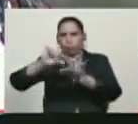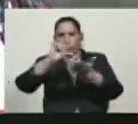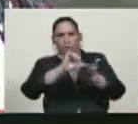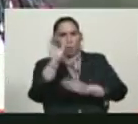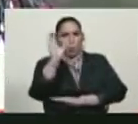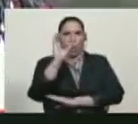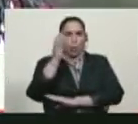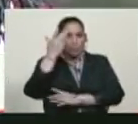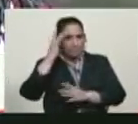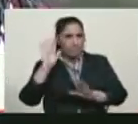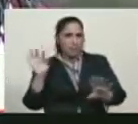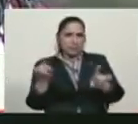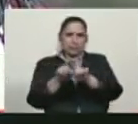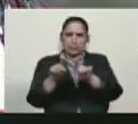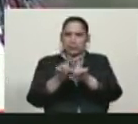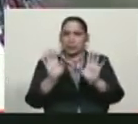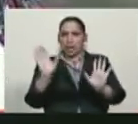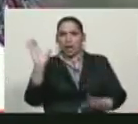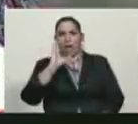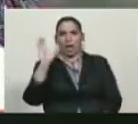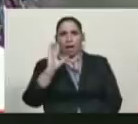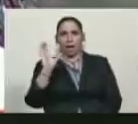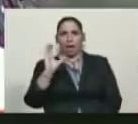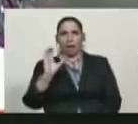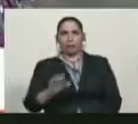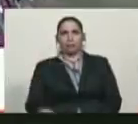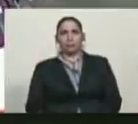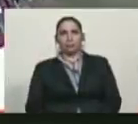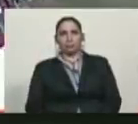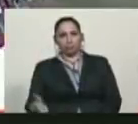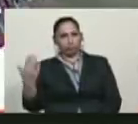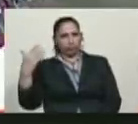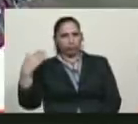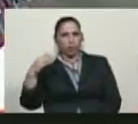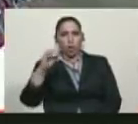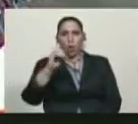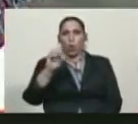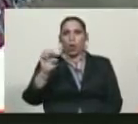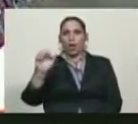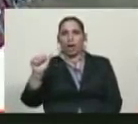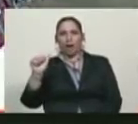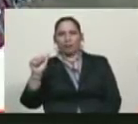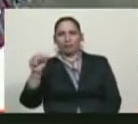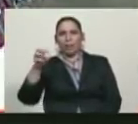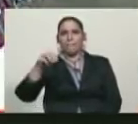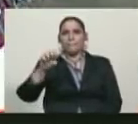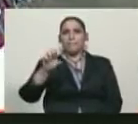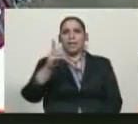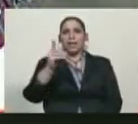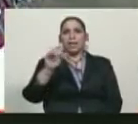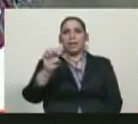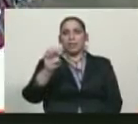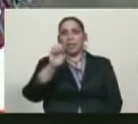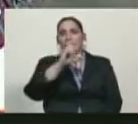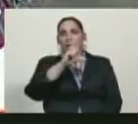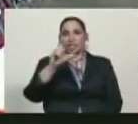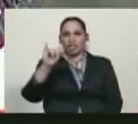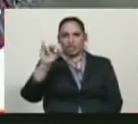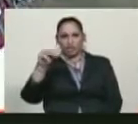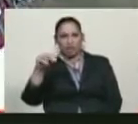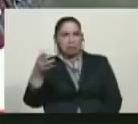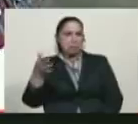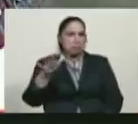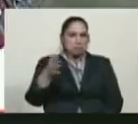por ejemplo yo la conozco fui una vez a una reunión de la web medellín y me quedé impresionado el parecido que tenía con caracas medellín